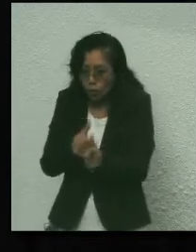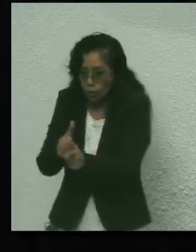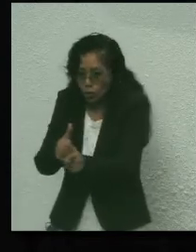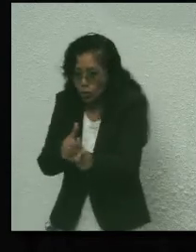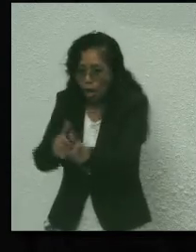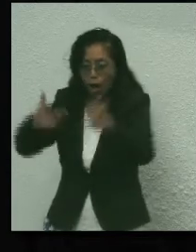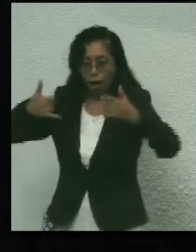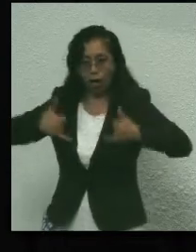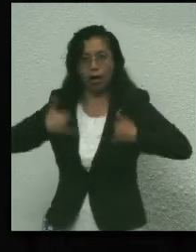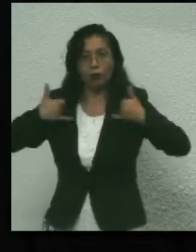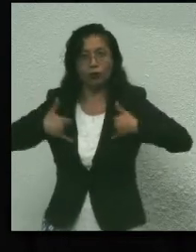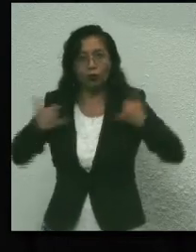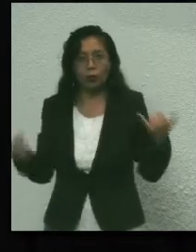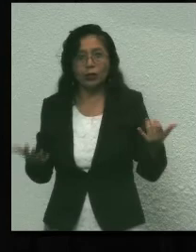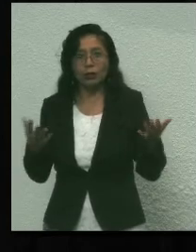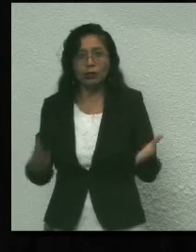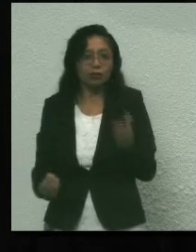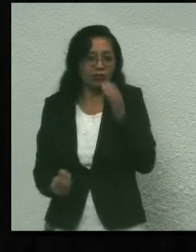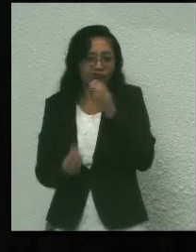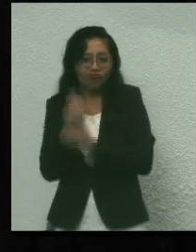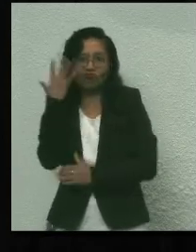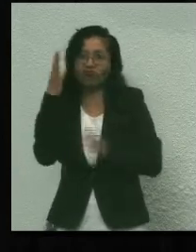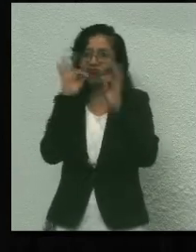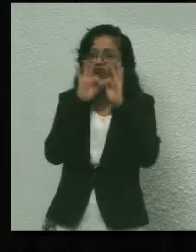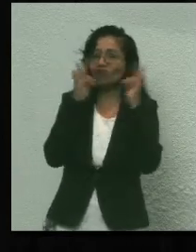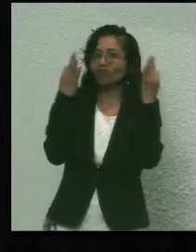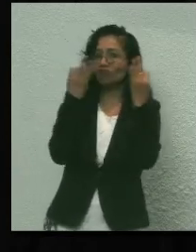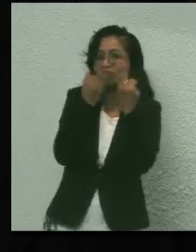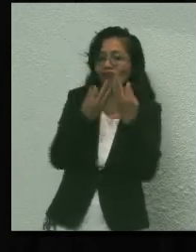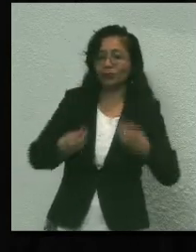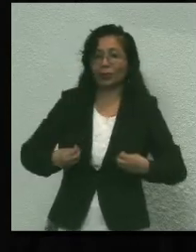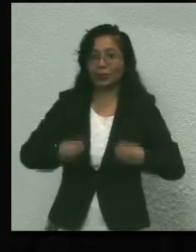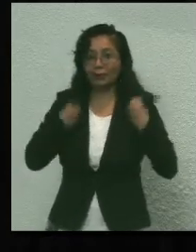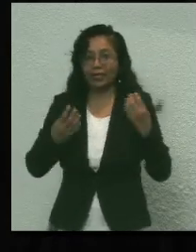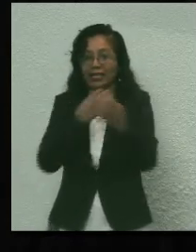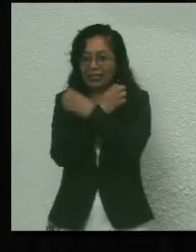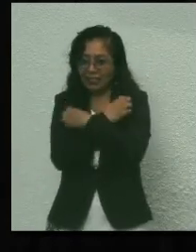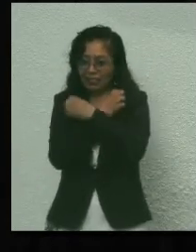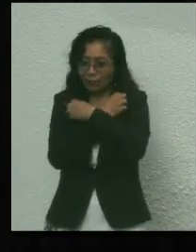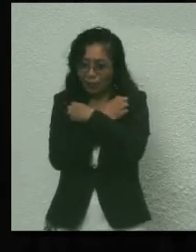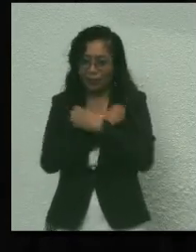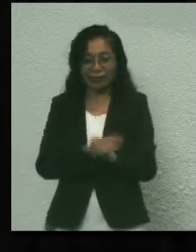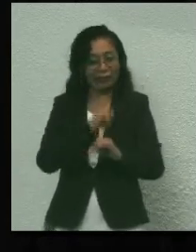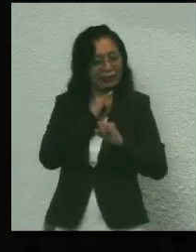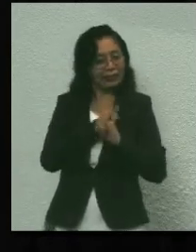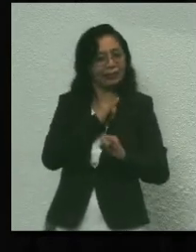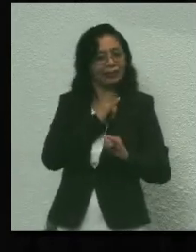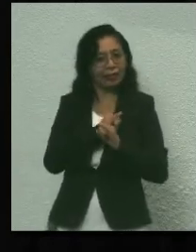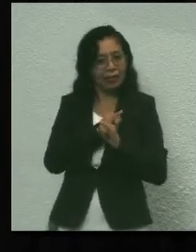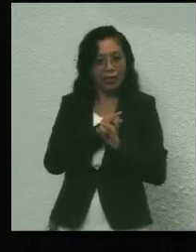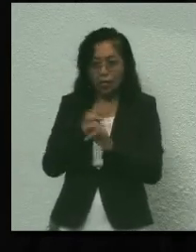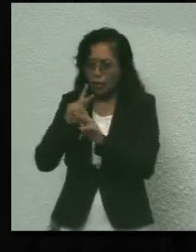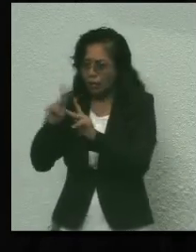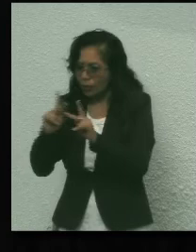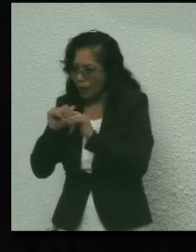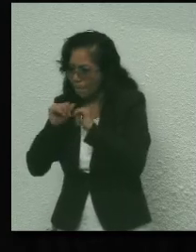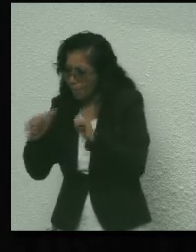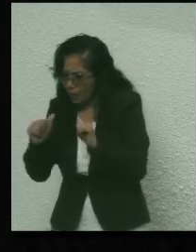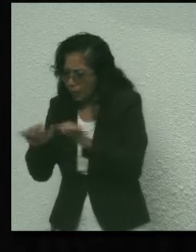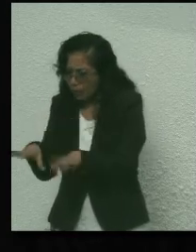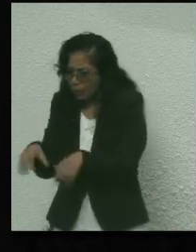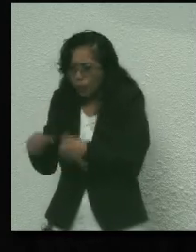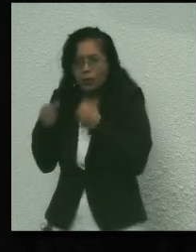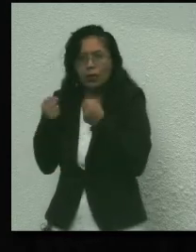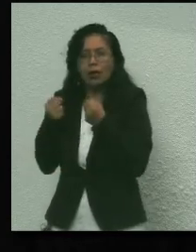jóvenes ante una nueva realidad en las modalidades de educación a distancia, de recuperar la paz y tranquilidad que nos